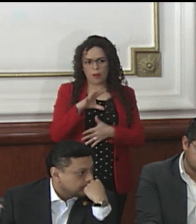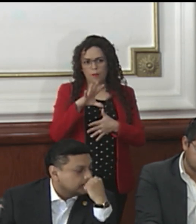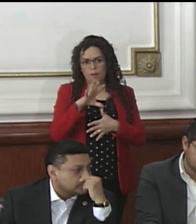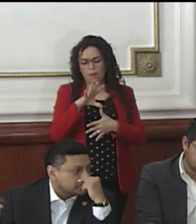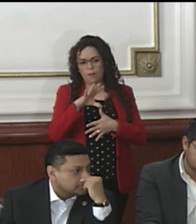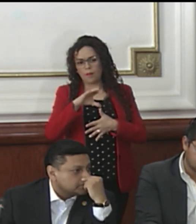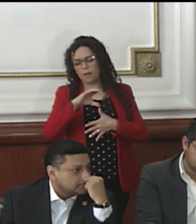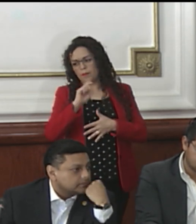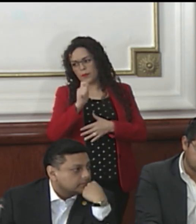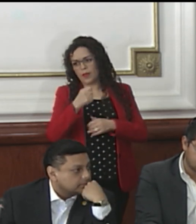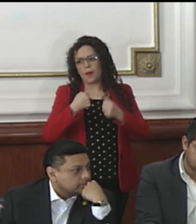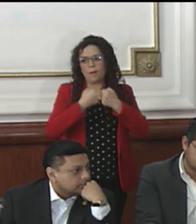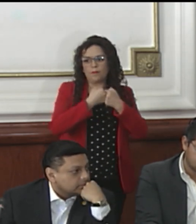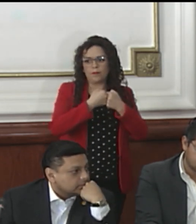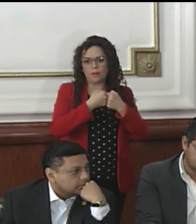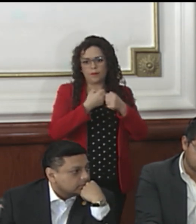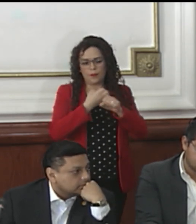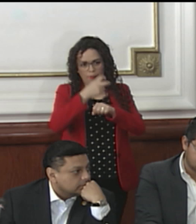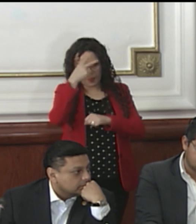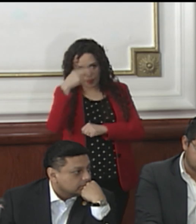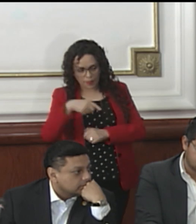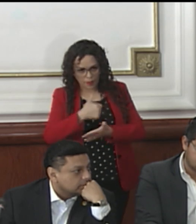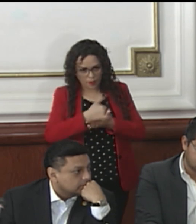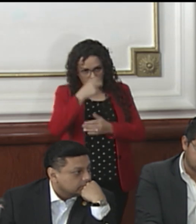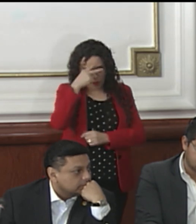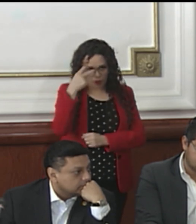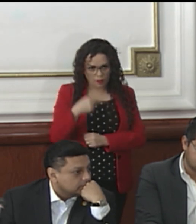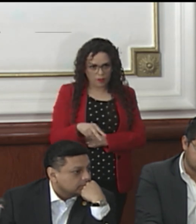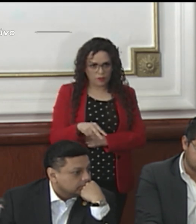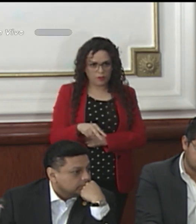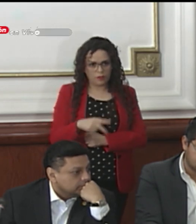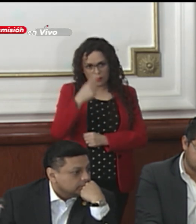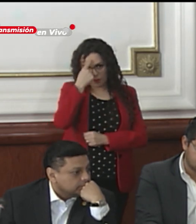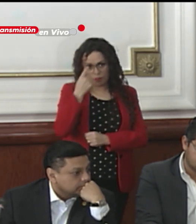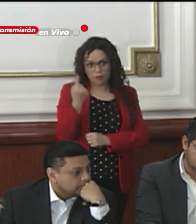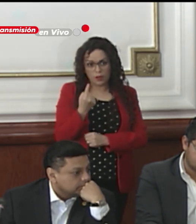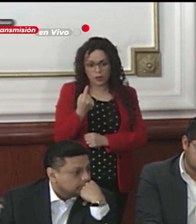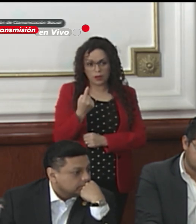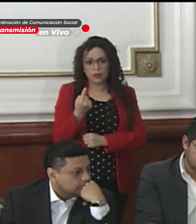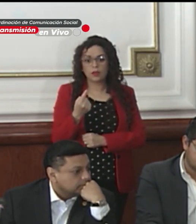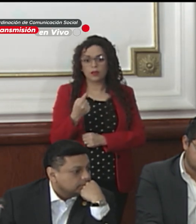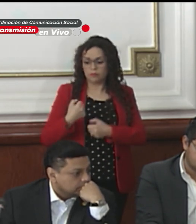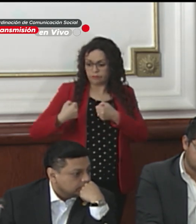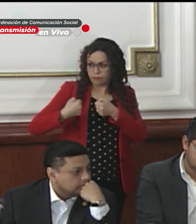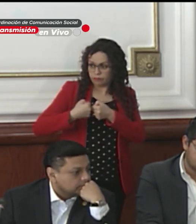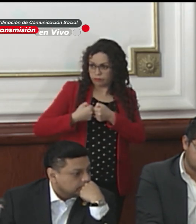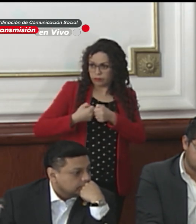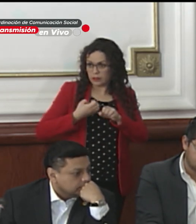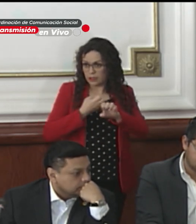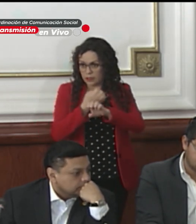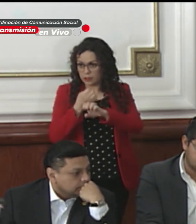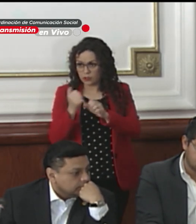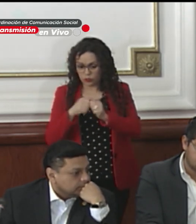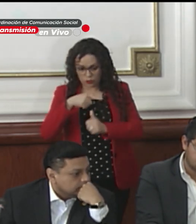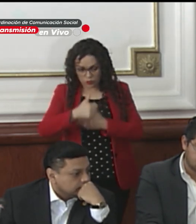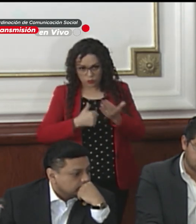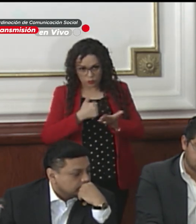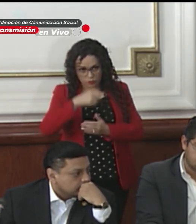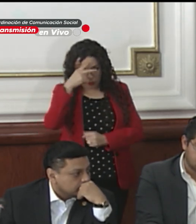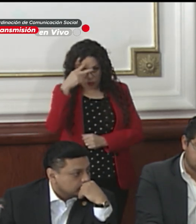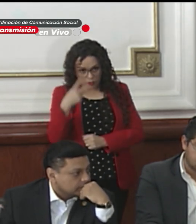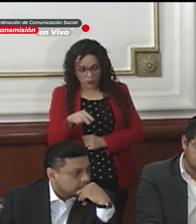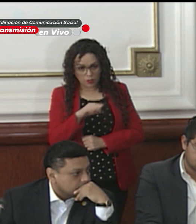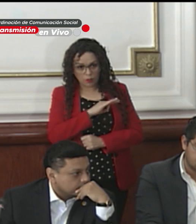Unión, porque eso permite que las entidades que son conurbadas con la Ciudad de México puedan realizar